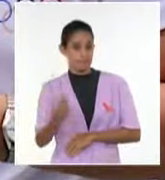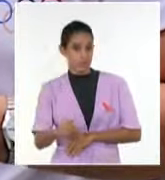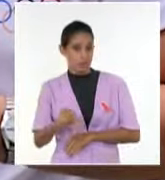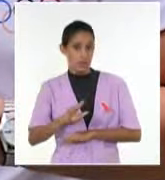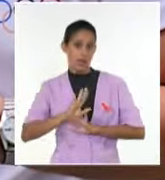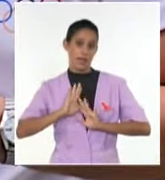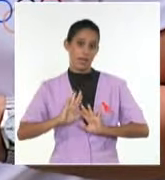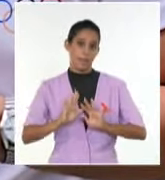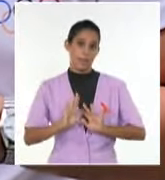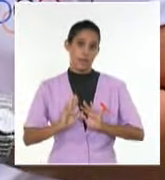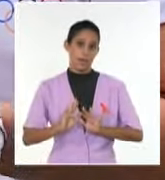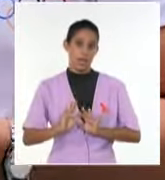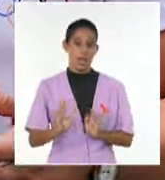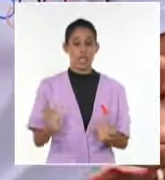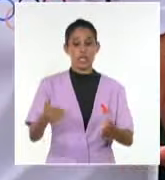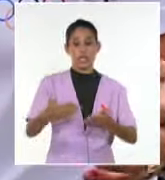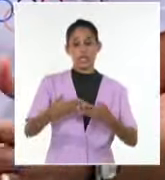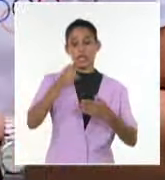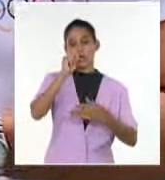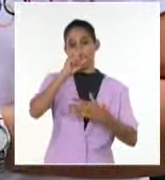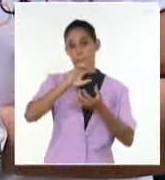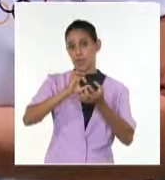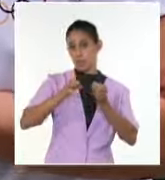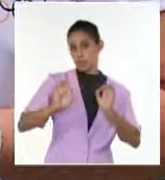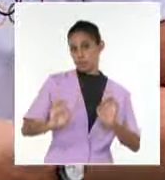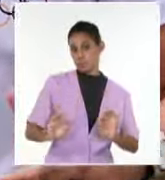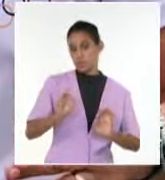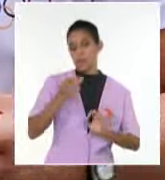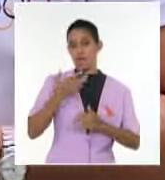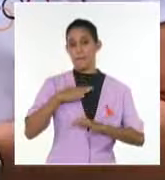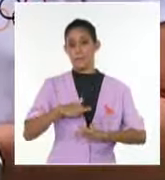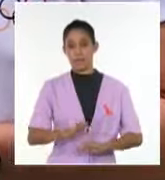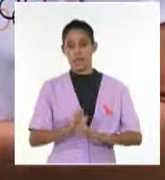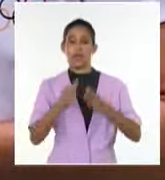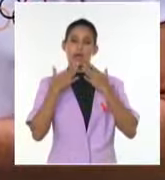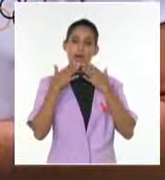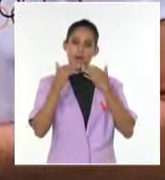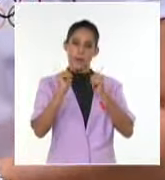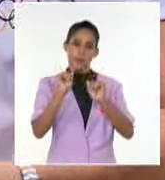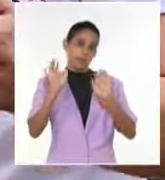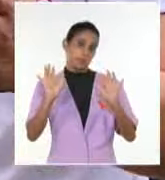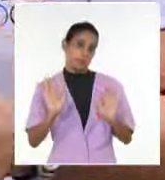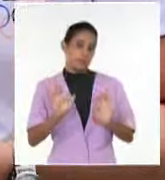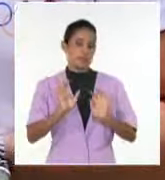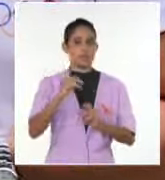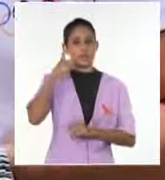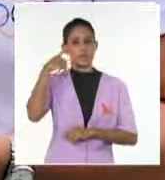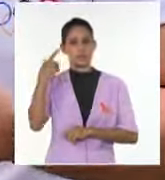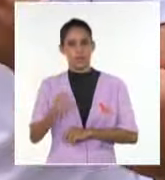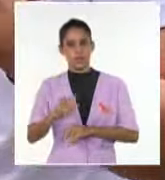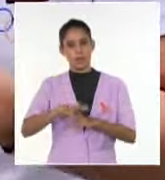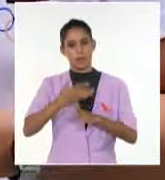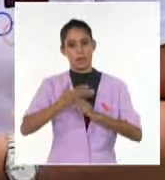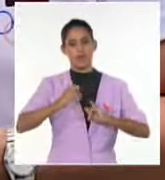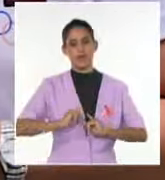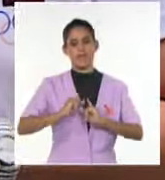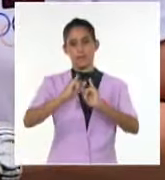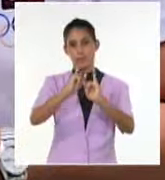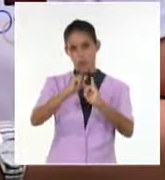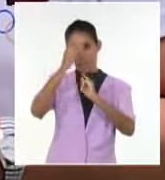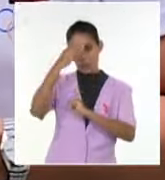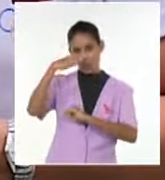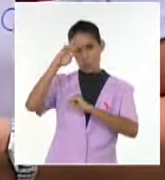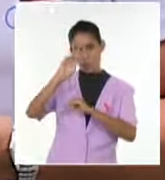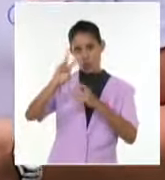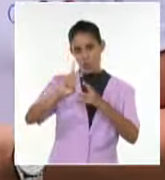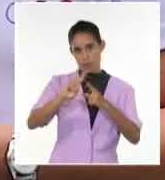cuantos días para que caiga esa medalla. Se seguirán dando muchísimas informaciones sobre este juego y esperemos que Cuba tenga un buen camino en